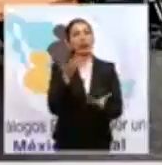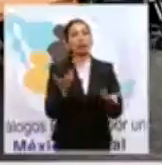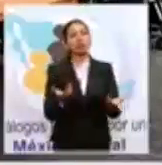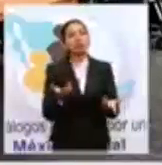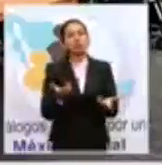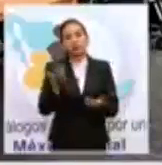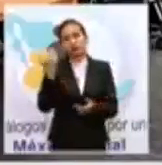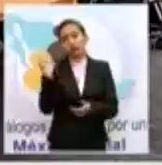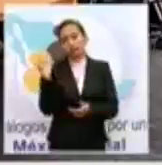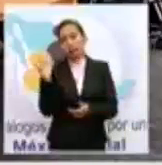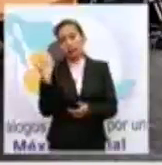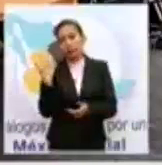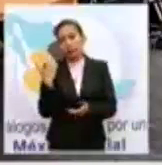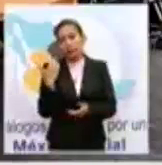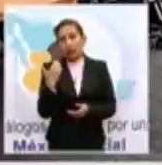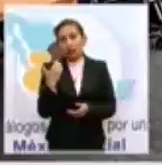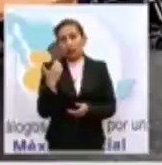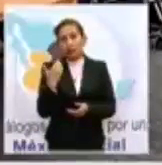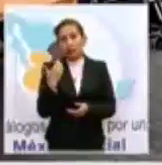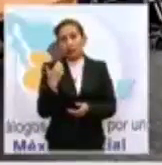alguna manera un